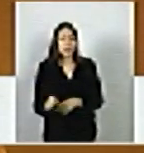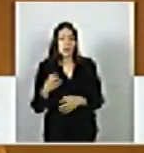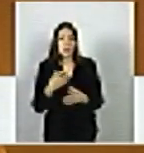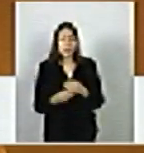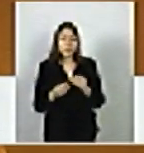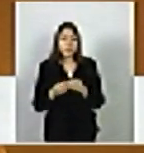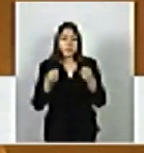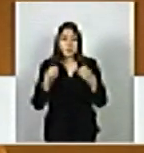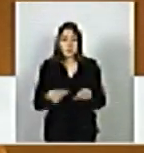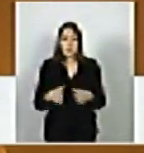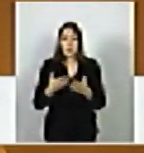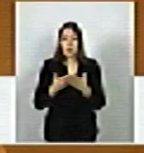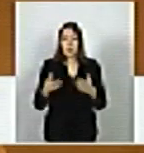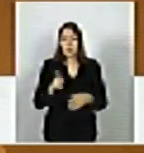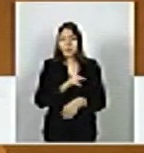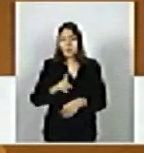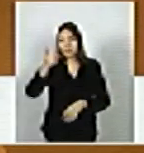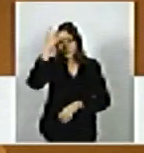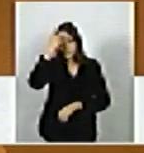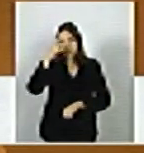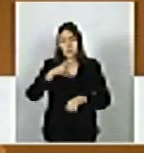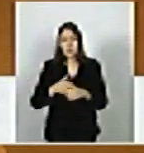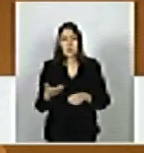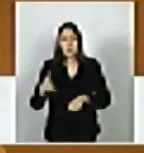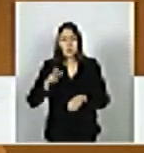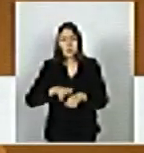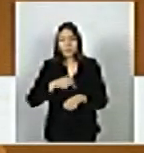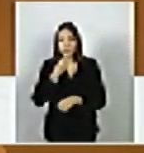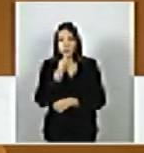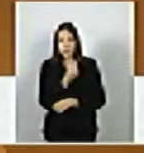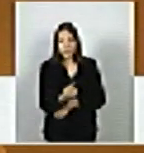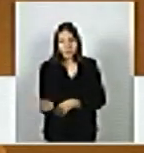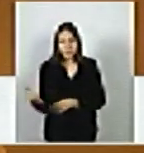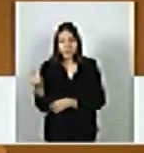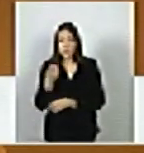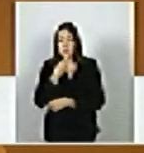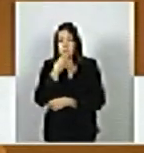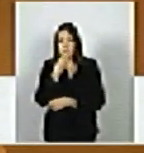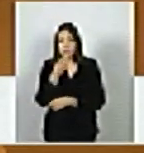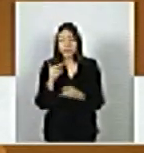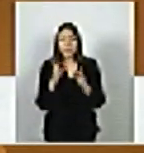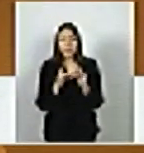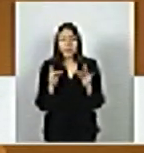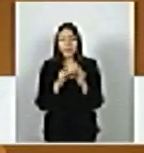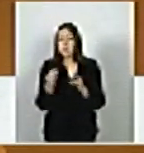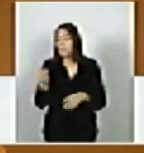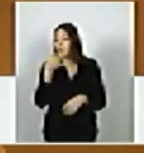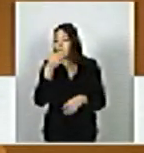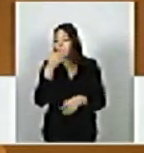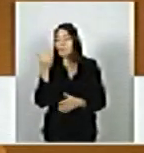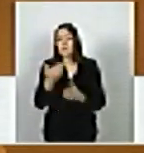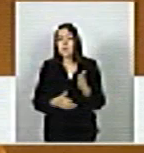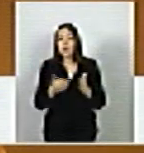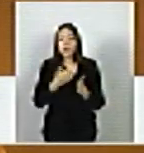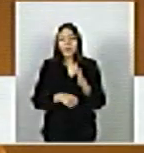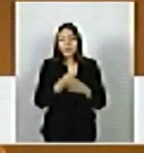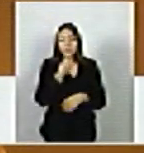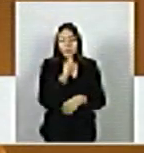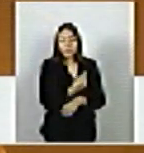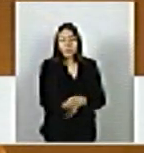los directivos del Hospital Infantil han señalado que la falta de medicamentos para pacientes